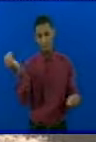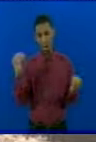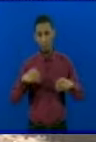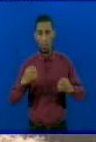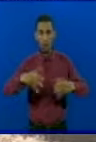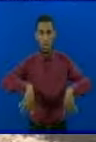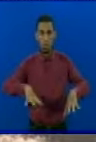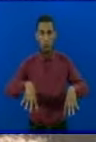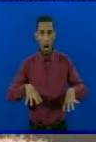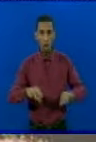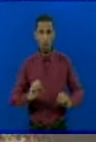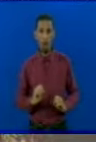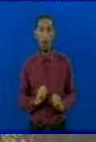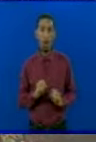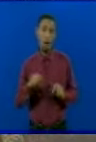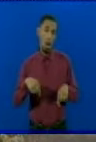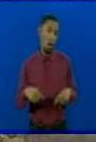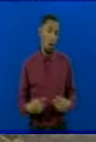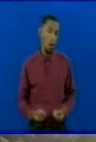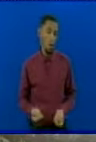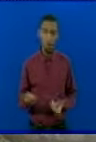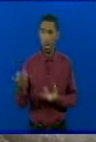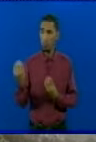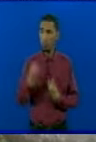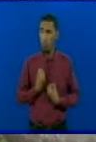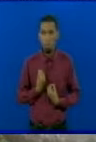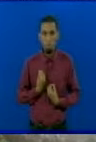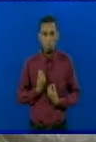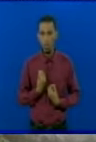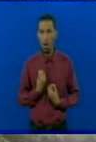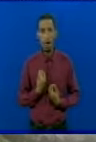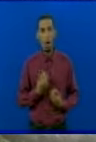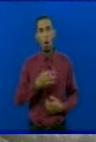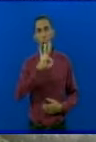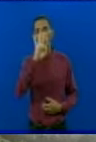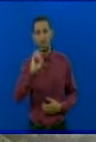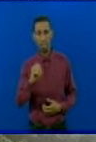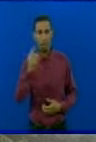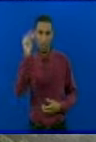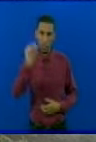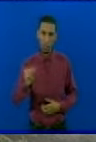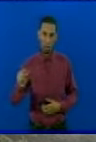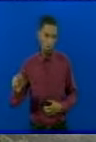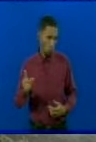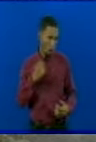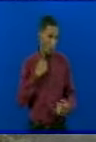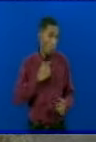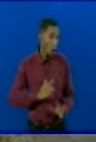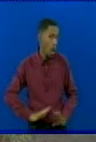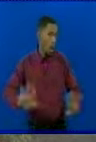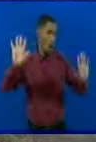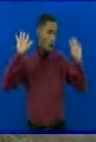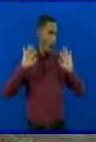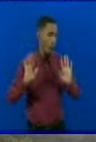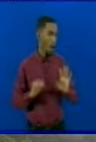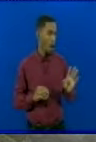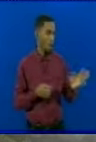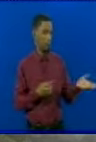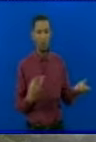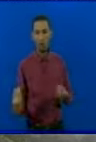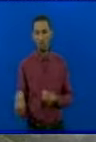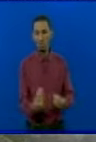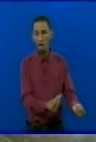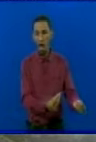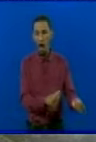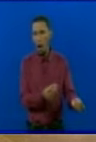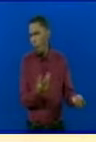llegó fue el 2%. Pues hay 80 consumidores que representan el 2% de esa reclamación.